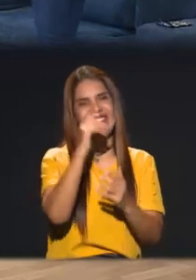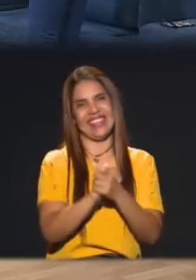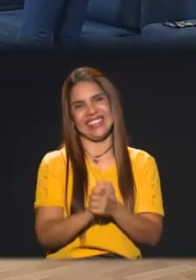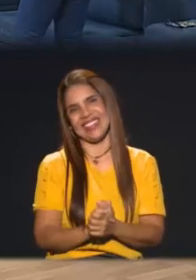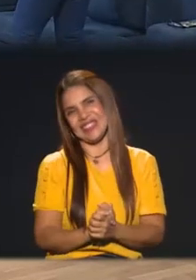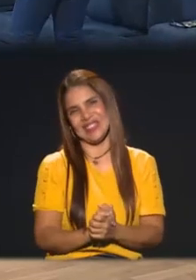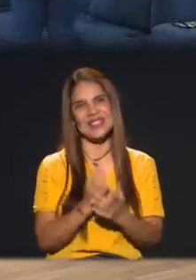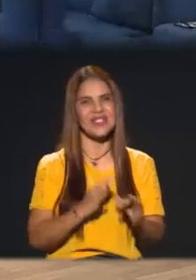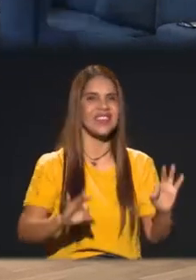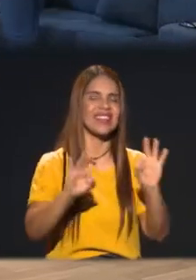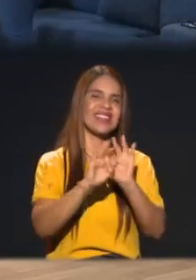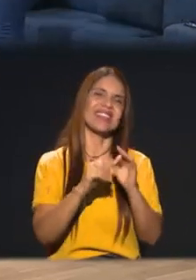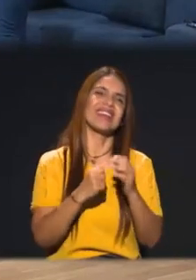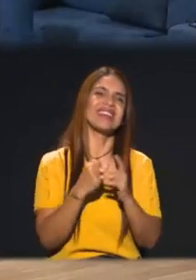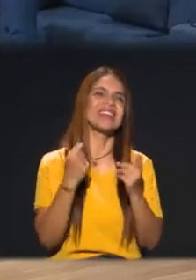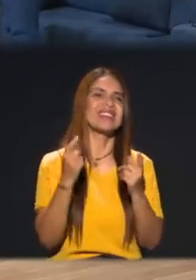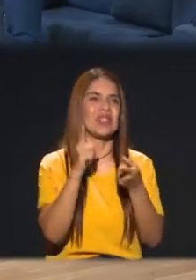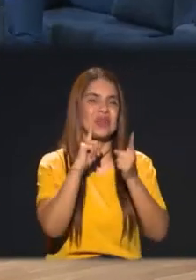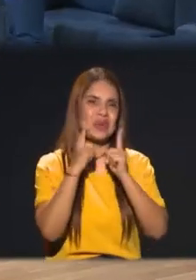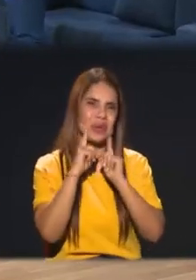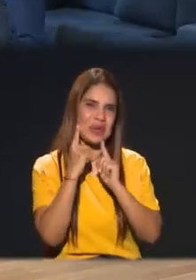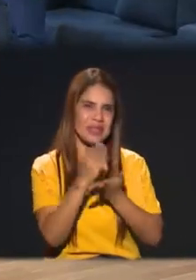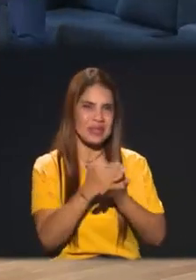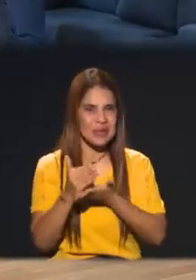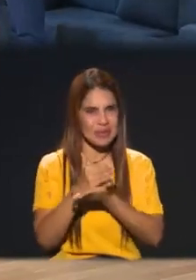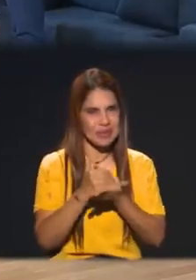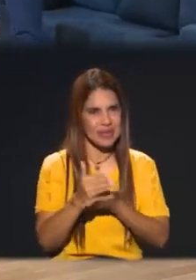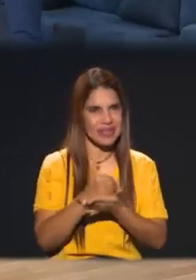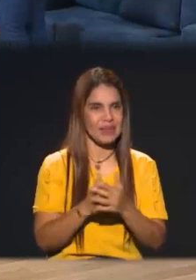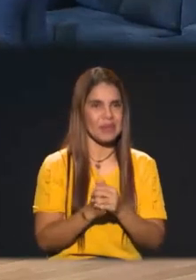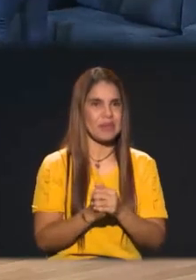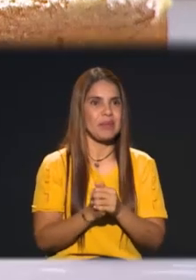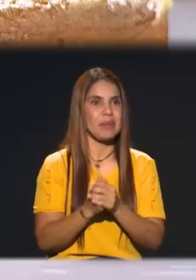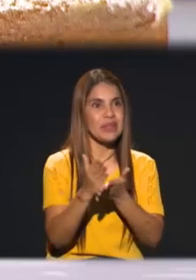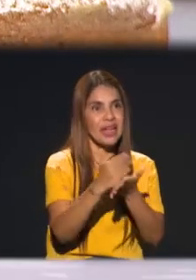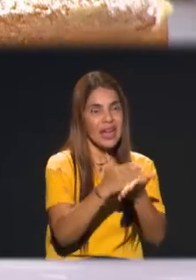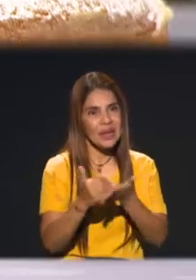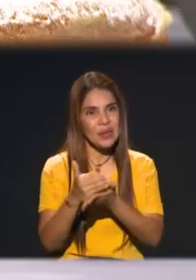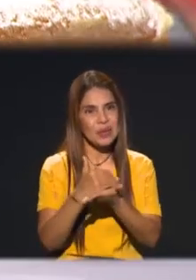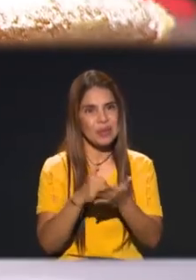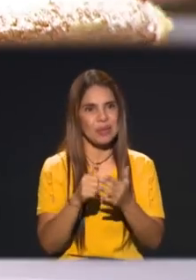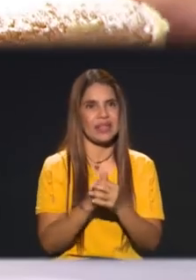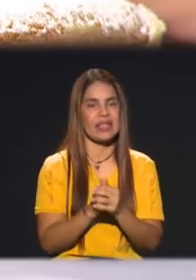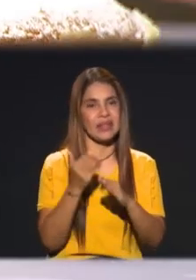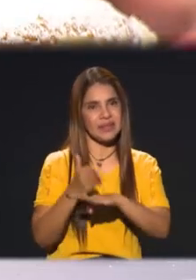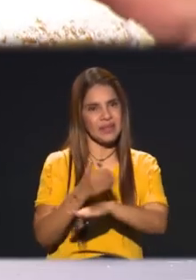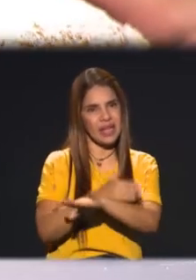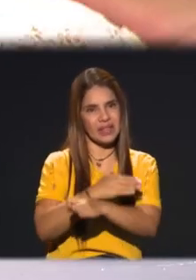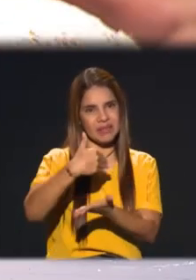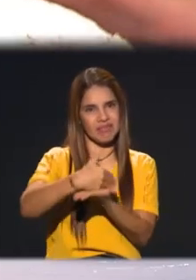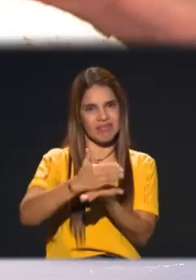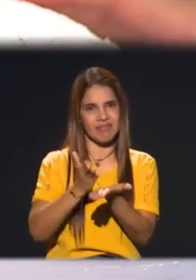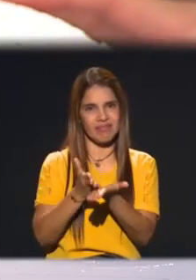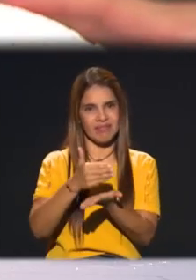sin torta, exacto. Entonces, les tengo torta y dale, bueno, acá vamos a compartir, pero antes de partir